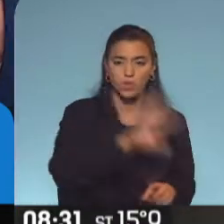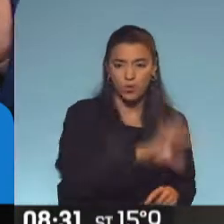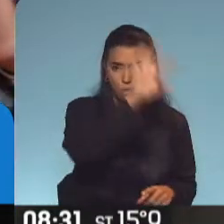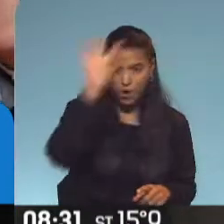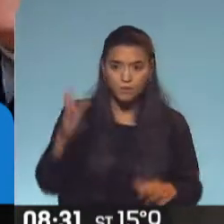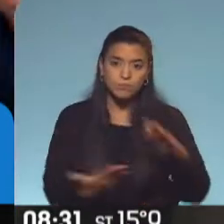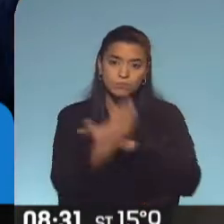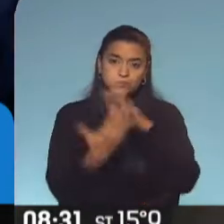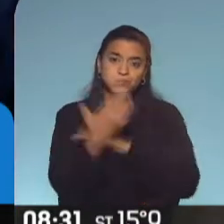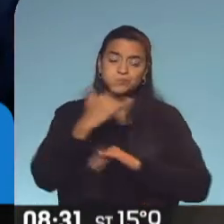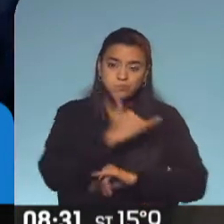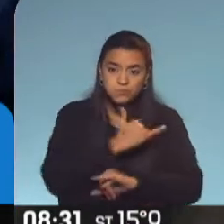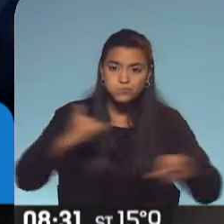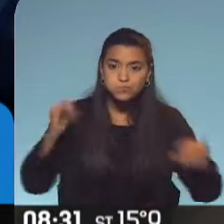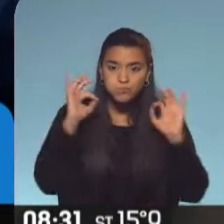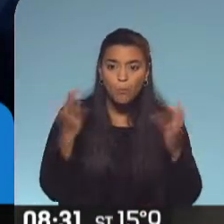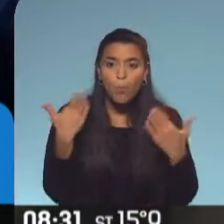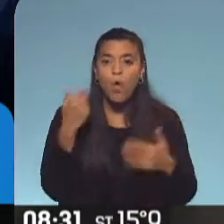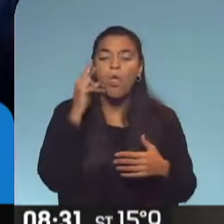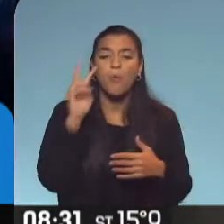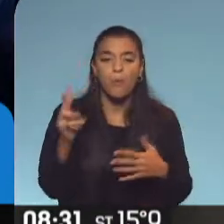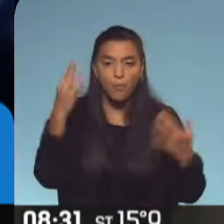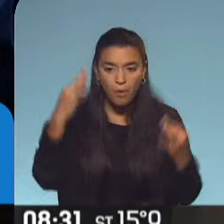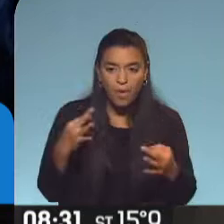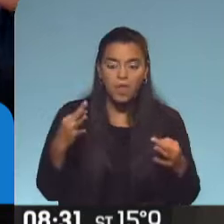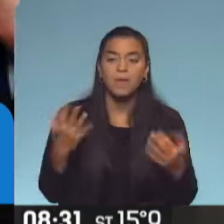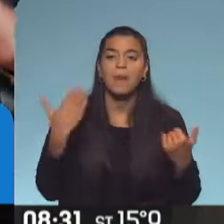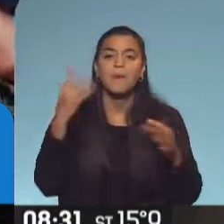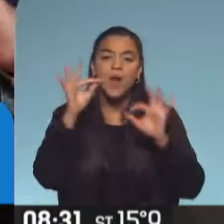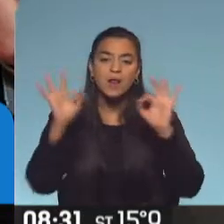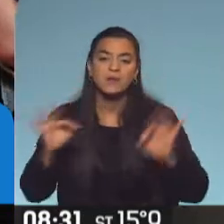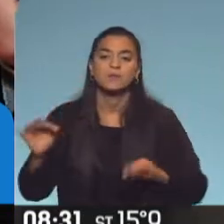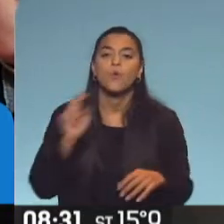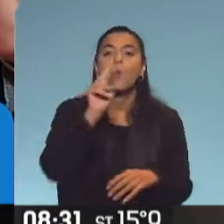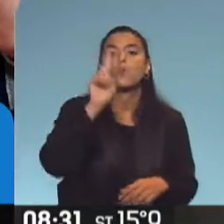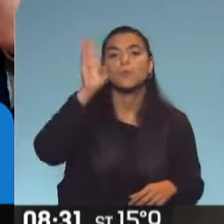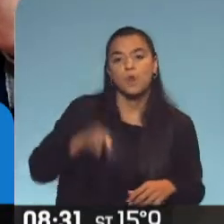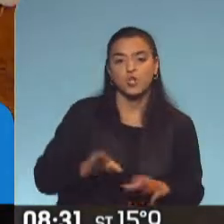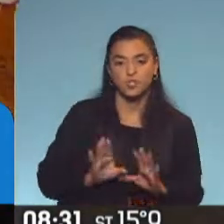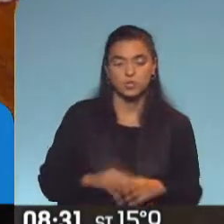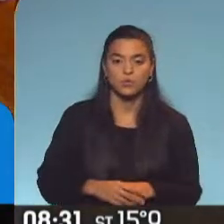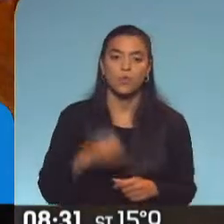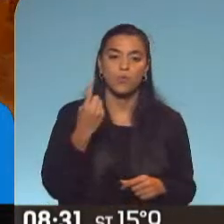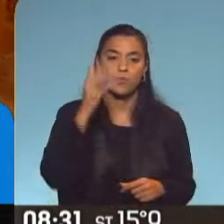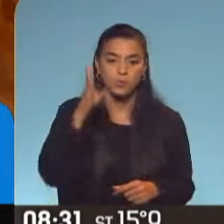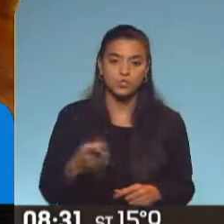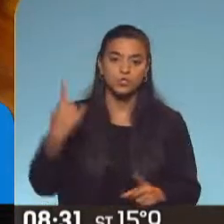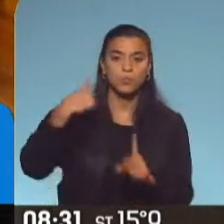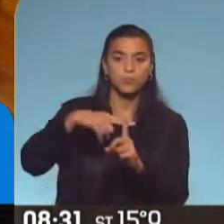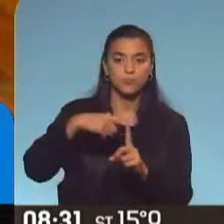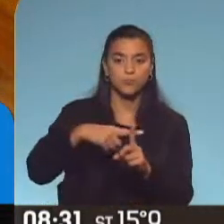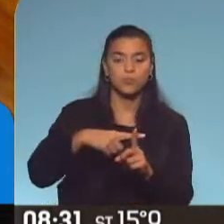habían cargado información que ya nos permite tener una base para analizar, el 1%. 1% dio positivo. De